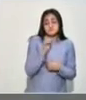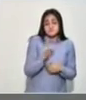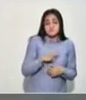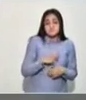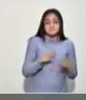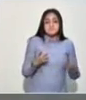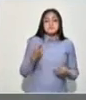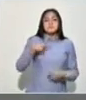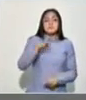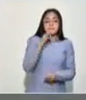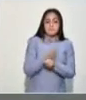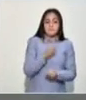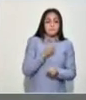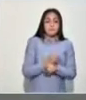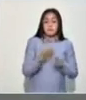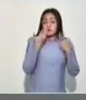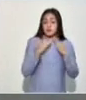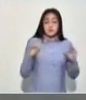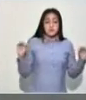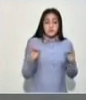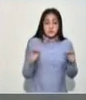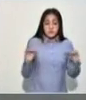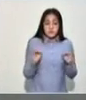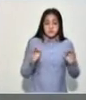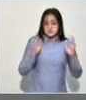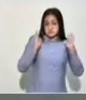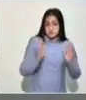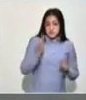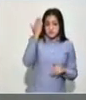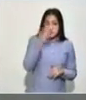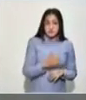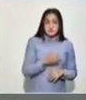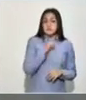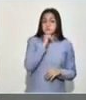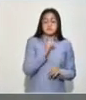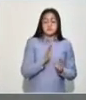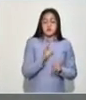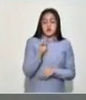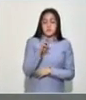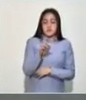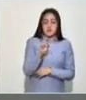por el momento no está confirmado ningún caso de Omicron.